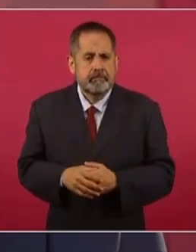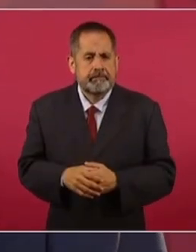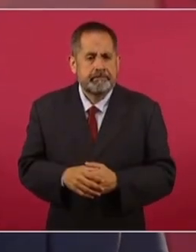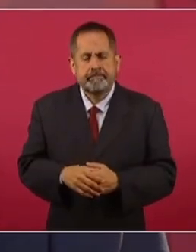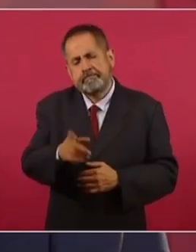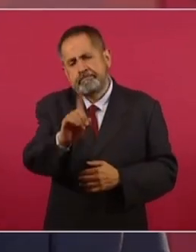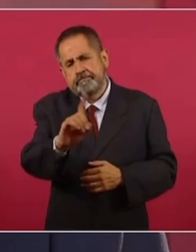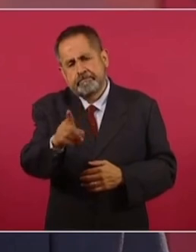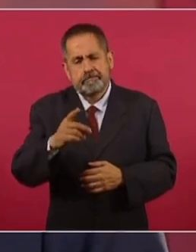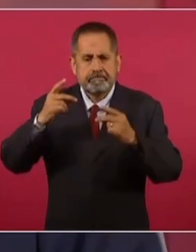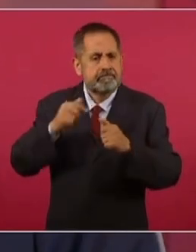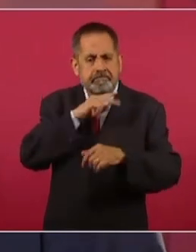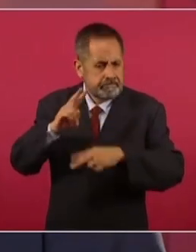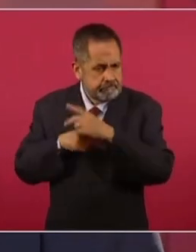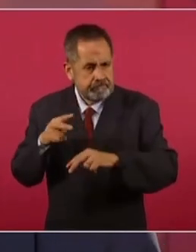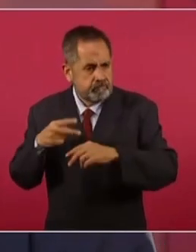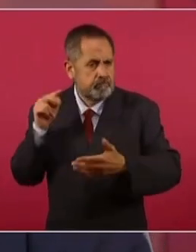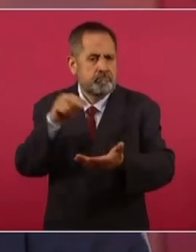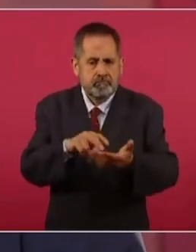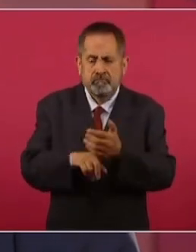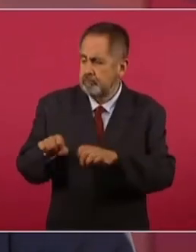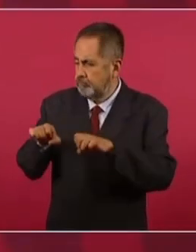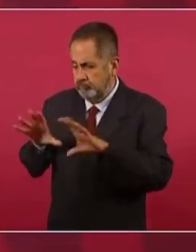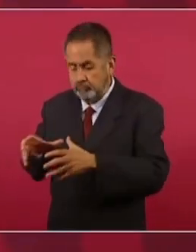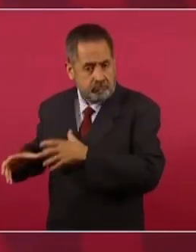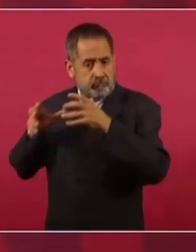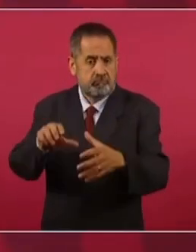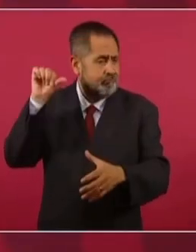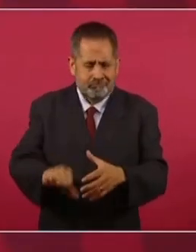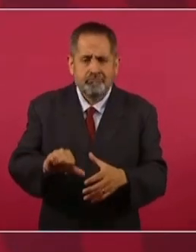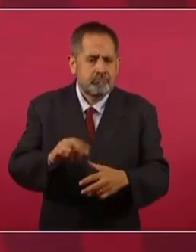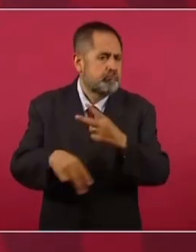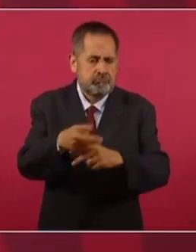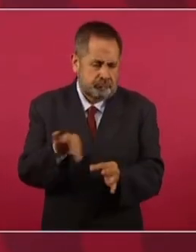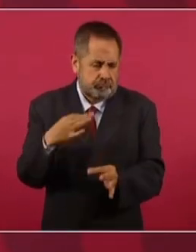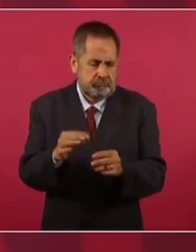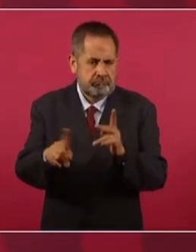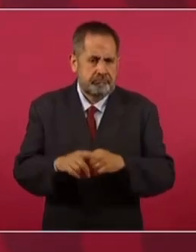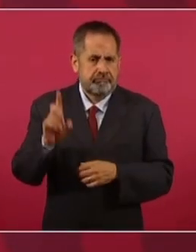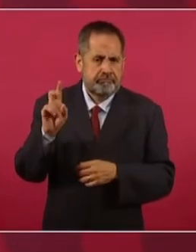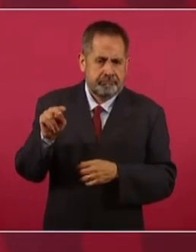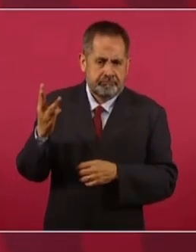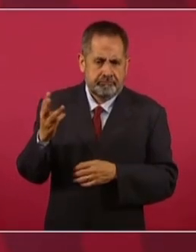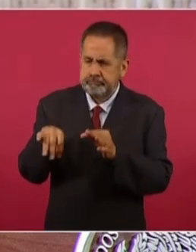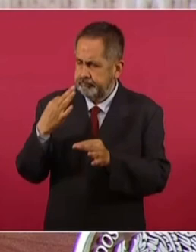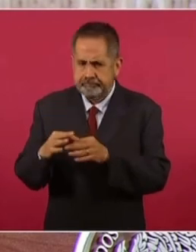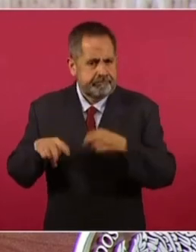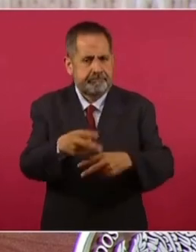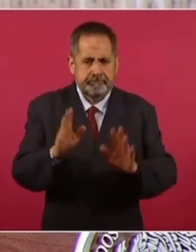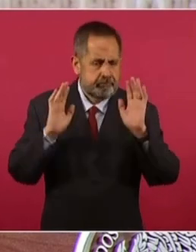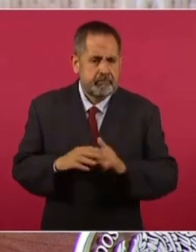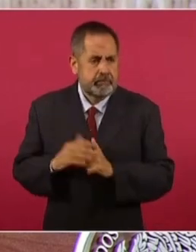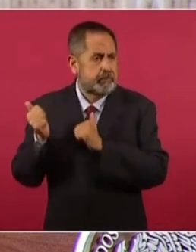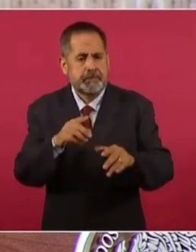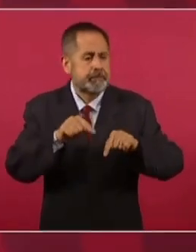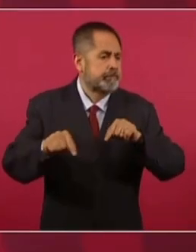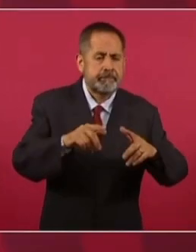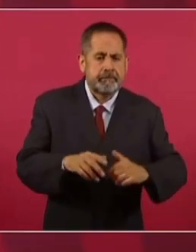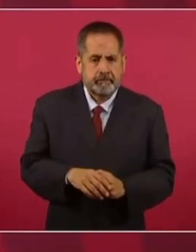rápido y estaba el equipo desde el principio, el plan de N3,